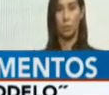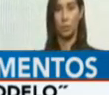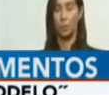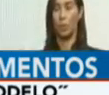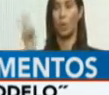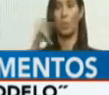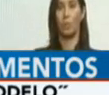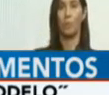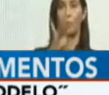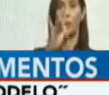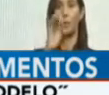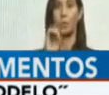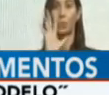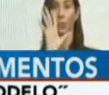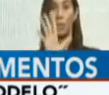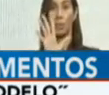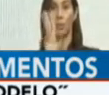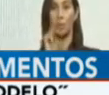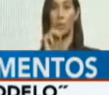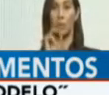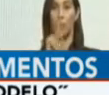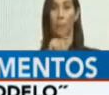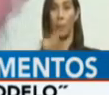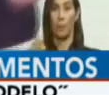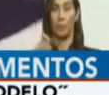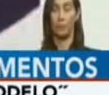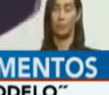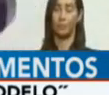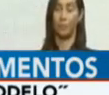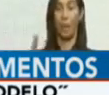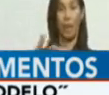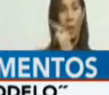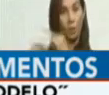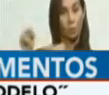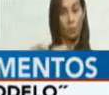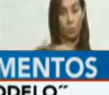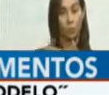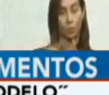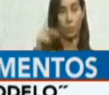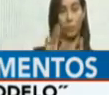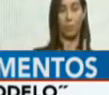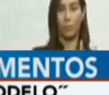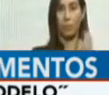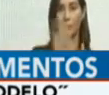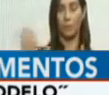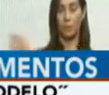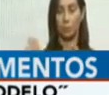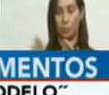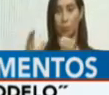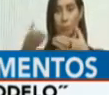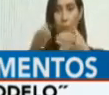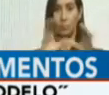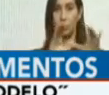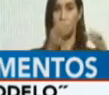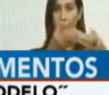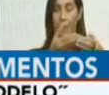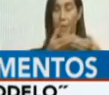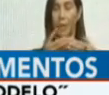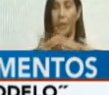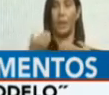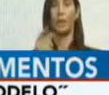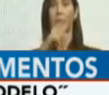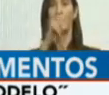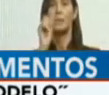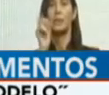unos 2.805 metros. La construcción total del proyecto habitacional descansará sobre